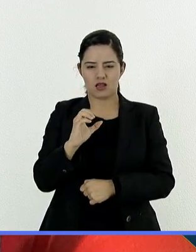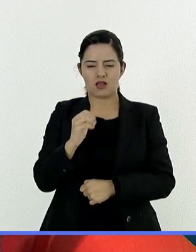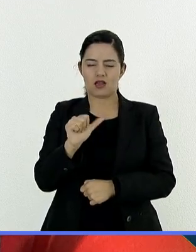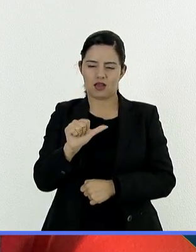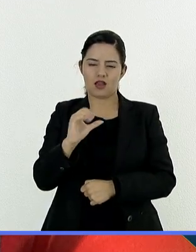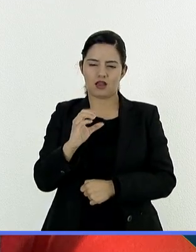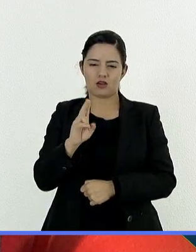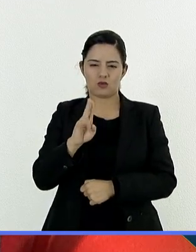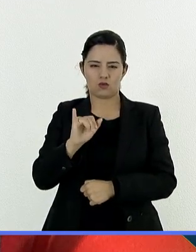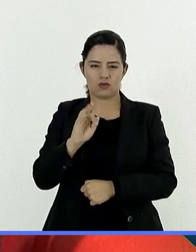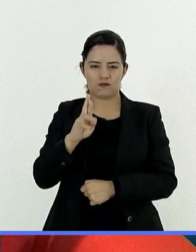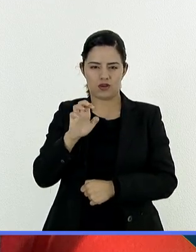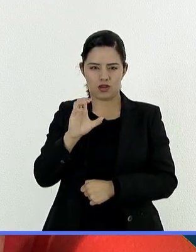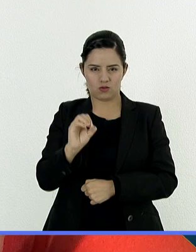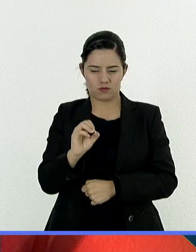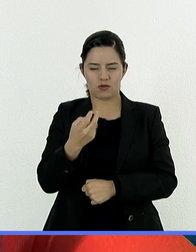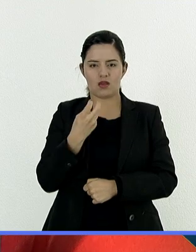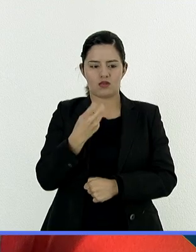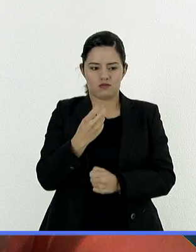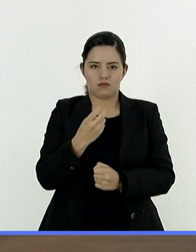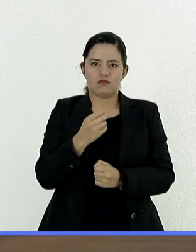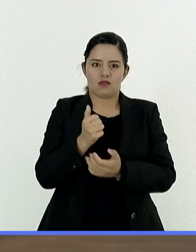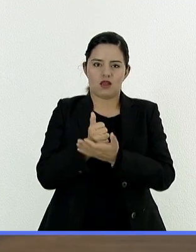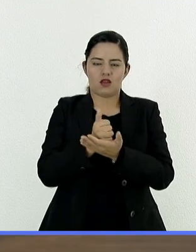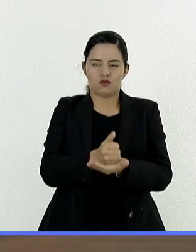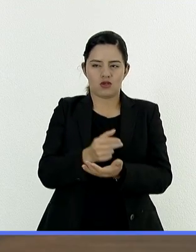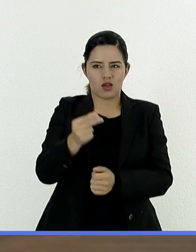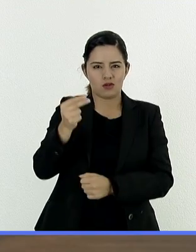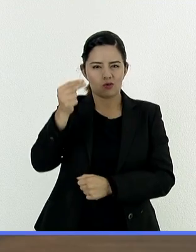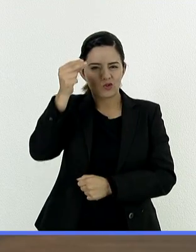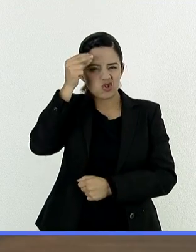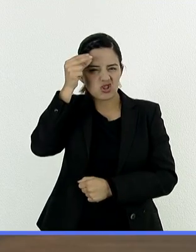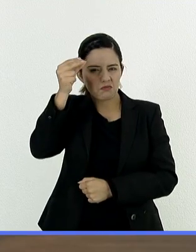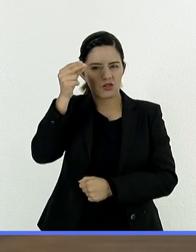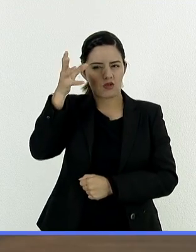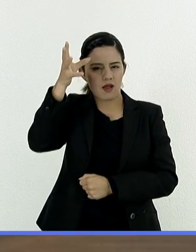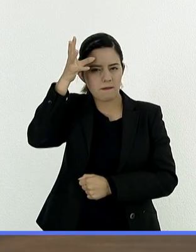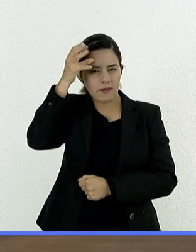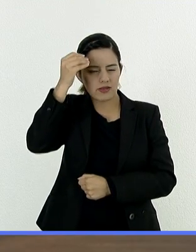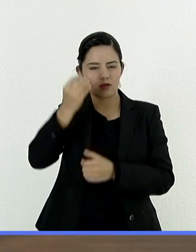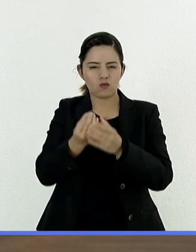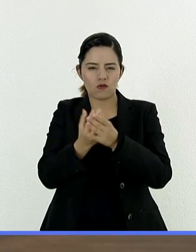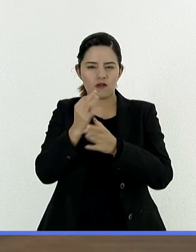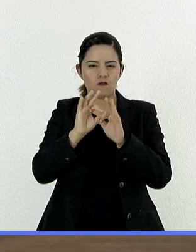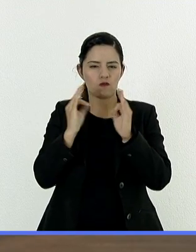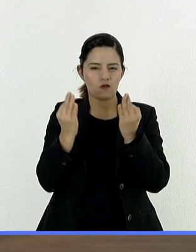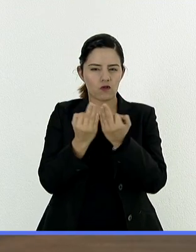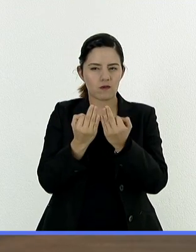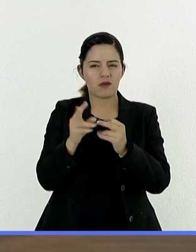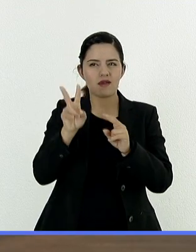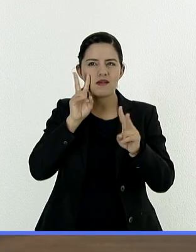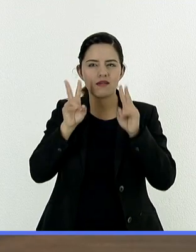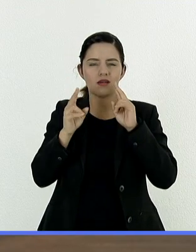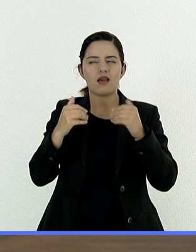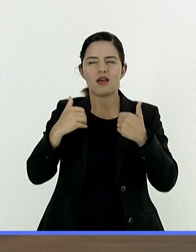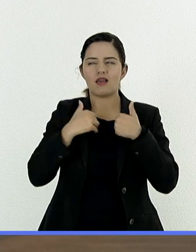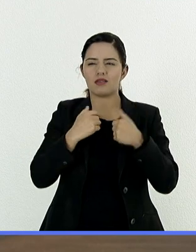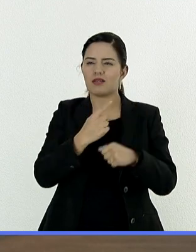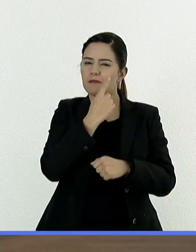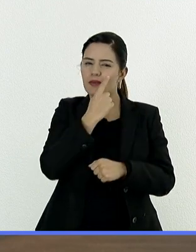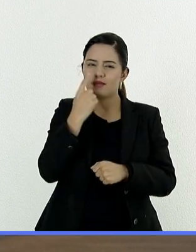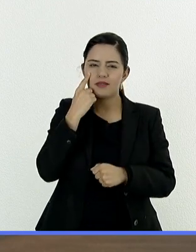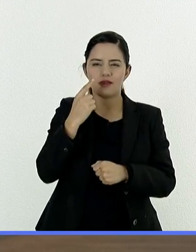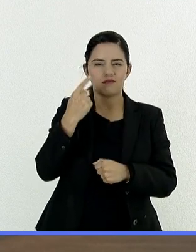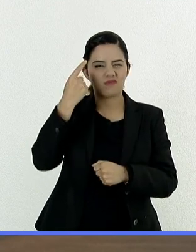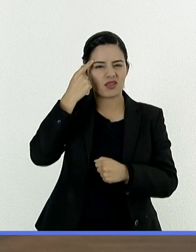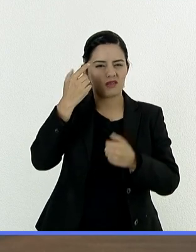al conocimiento a la conservación al rescate al descubrimiento de nuevas formas de ver y entender Mira yo